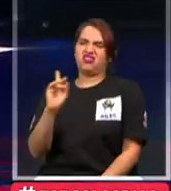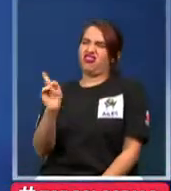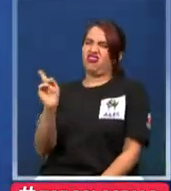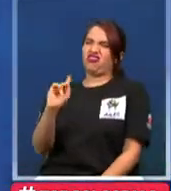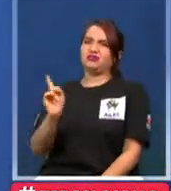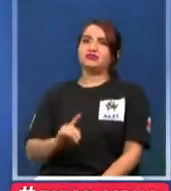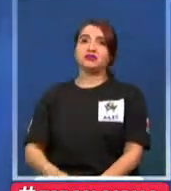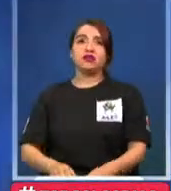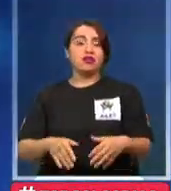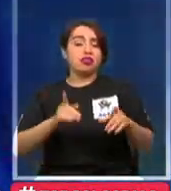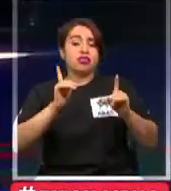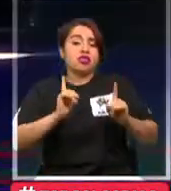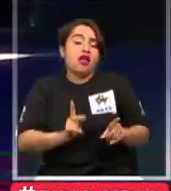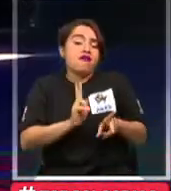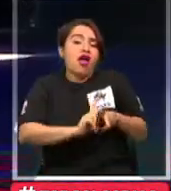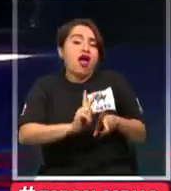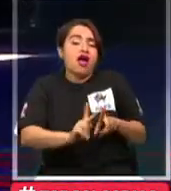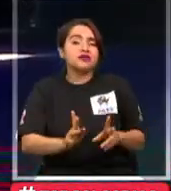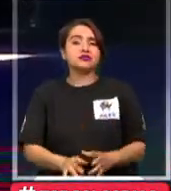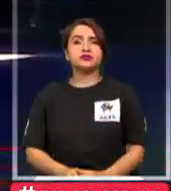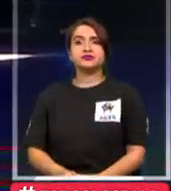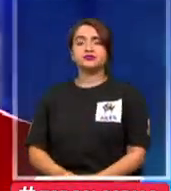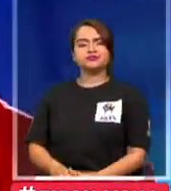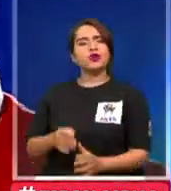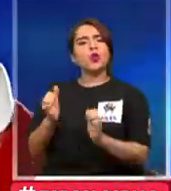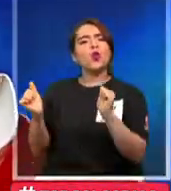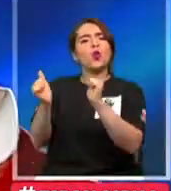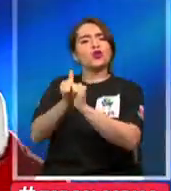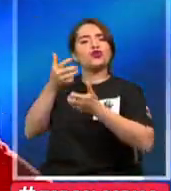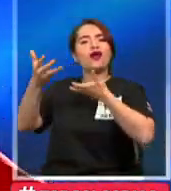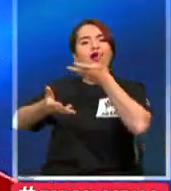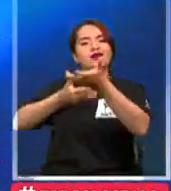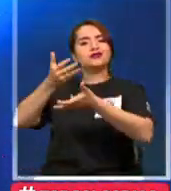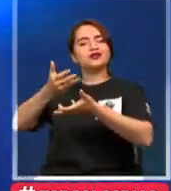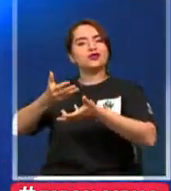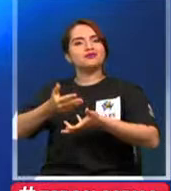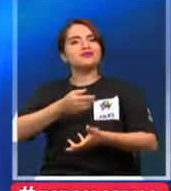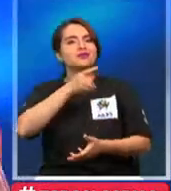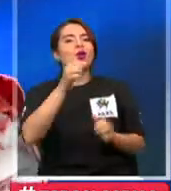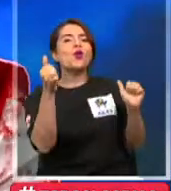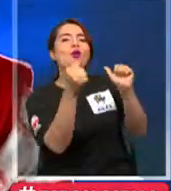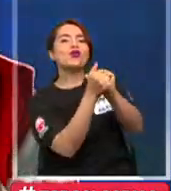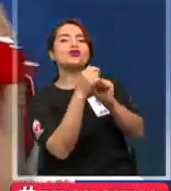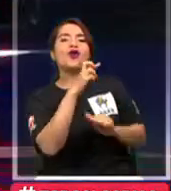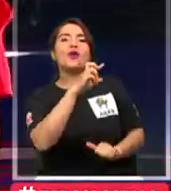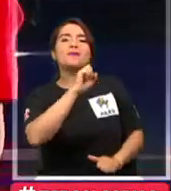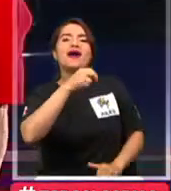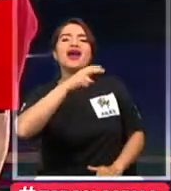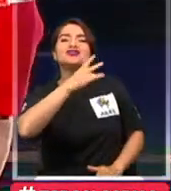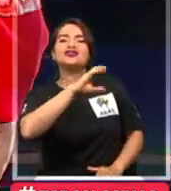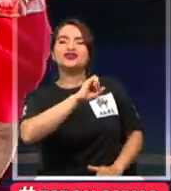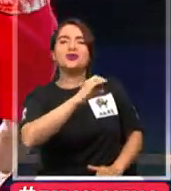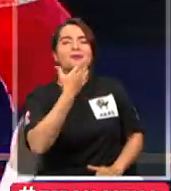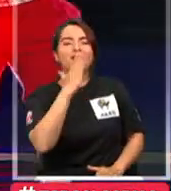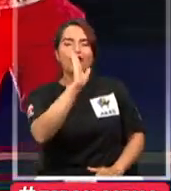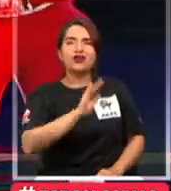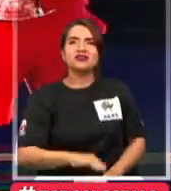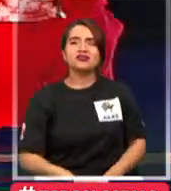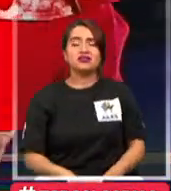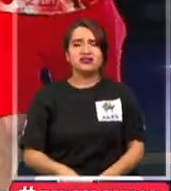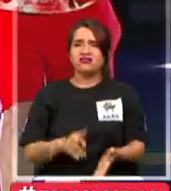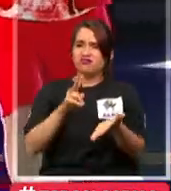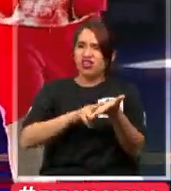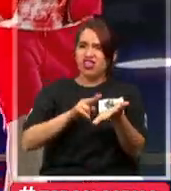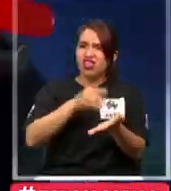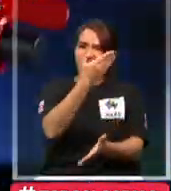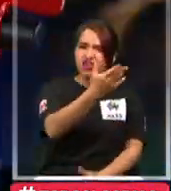Mara, tenés que hacerlo. Hagamos un feat. Hágalo como Panchito Saavedra tiene. Pero ¿cómo? ¿En verdad este